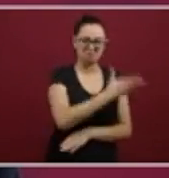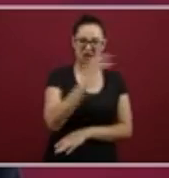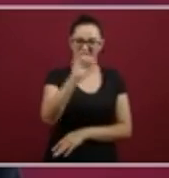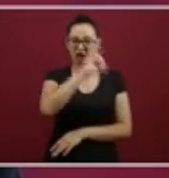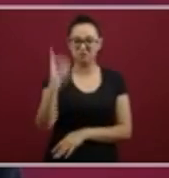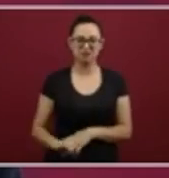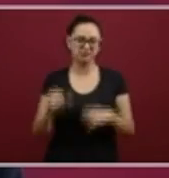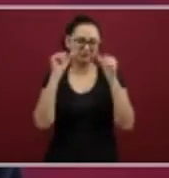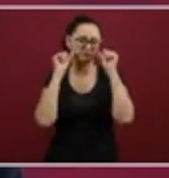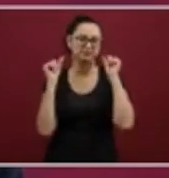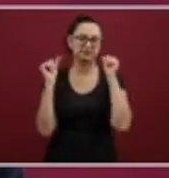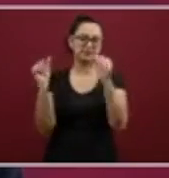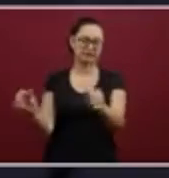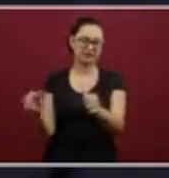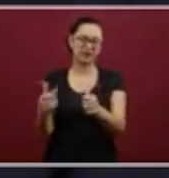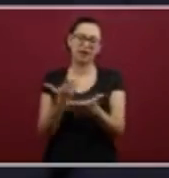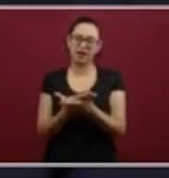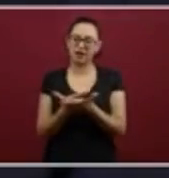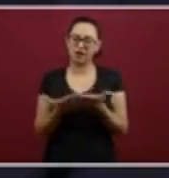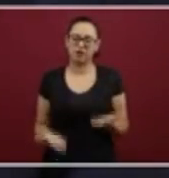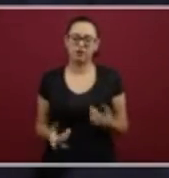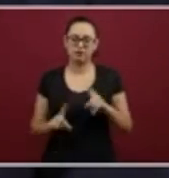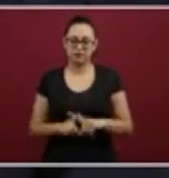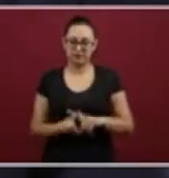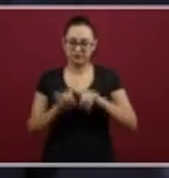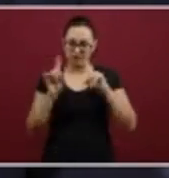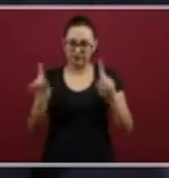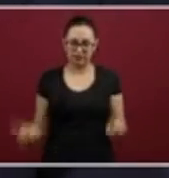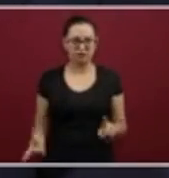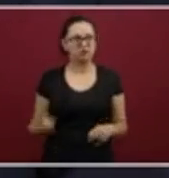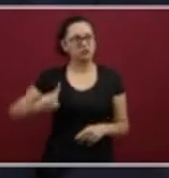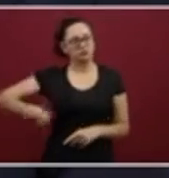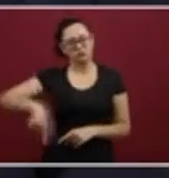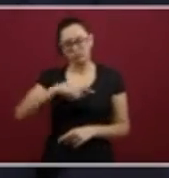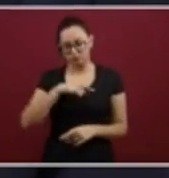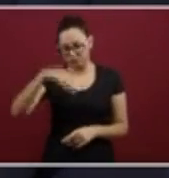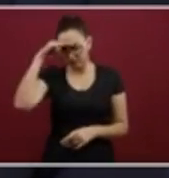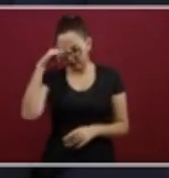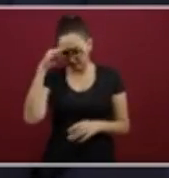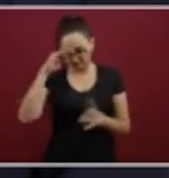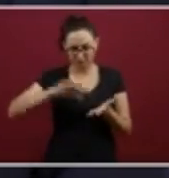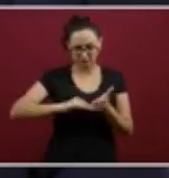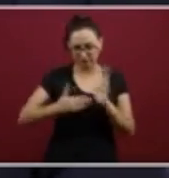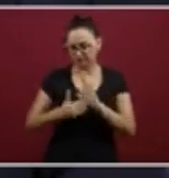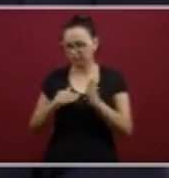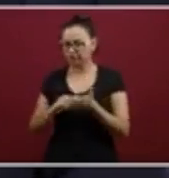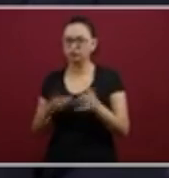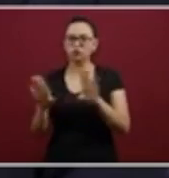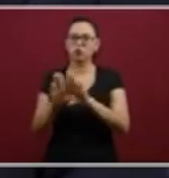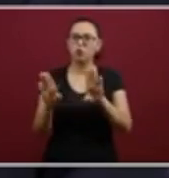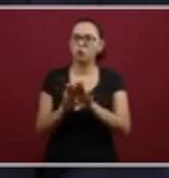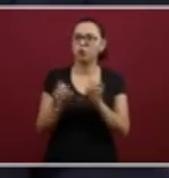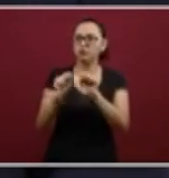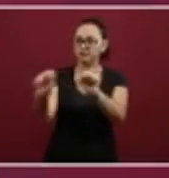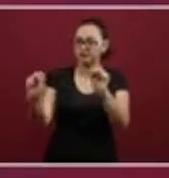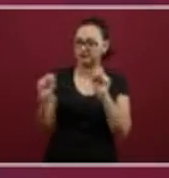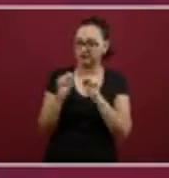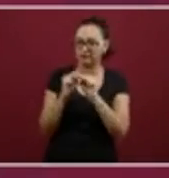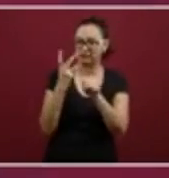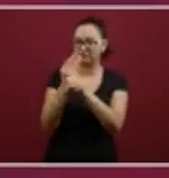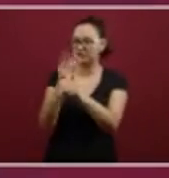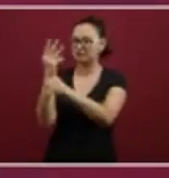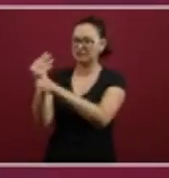educativa. Ahora es distinto. Estamos buscando la manera de darle mantenimiento a las aulas. Están las